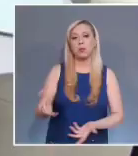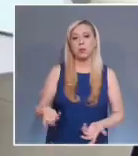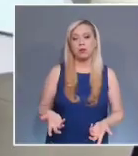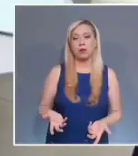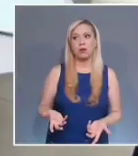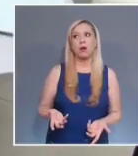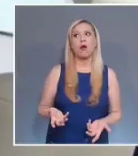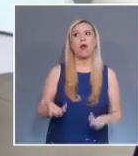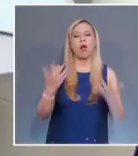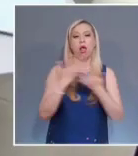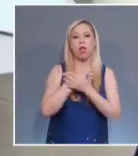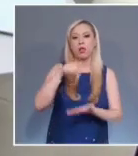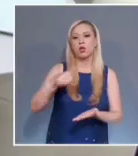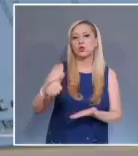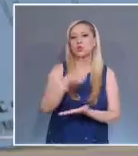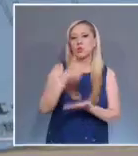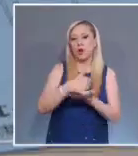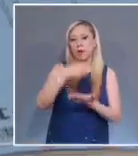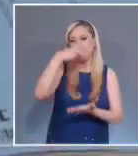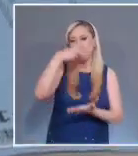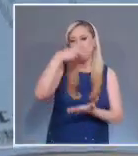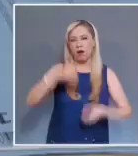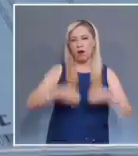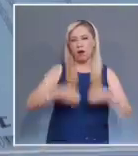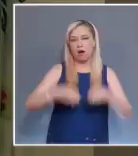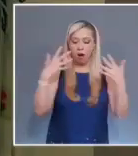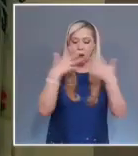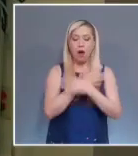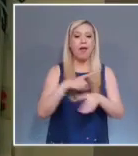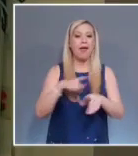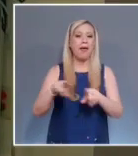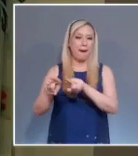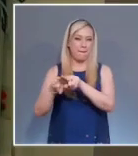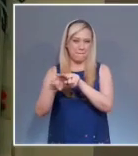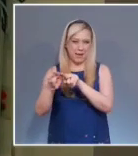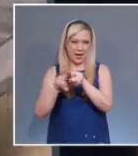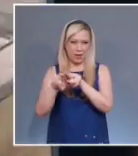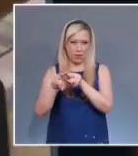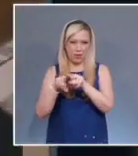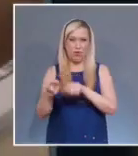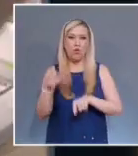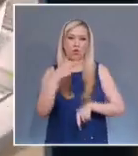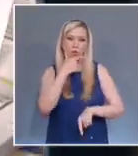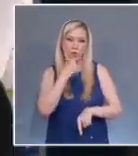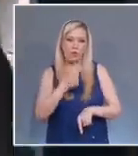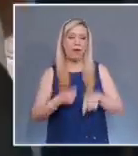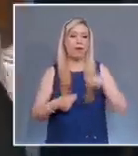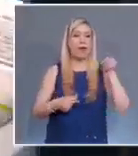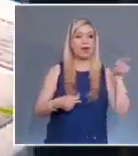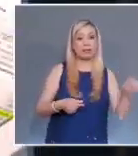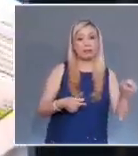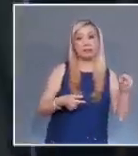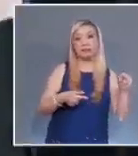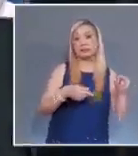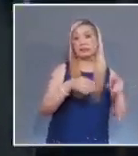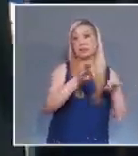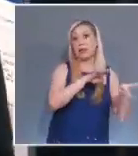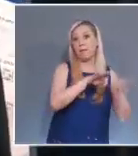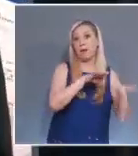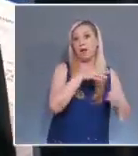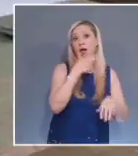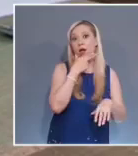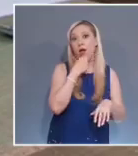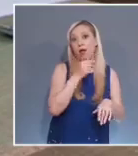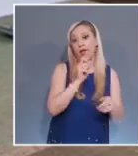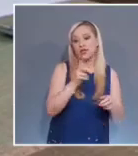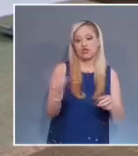México determinó que cuando el hermano del trabajador fallecido reclama a través de juicios de seguridad social la devolución de